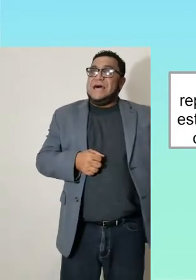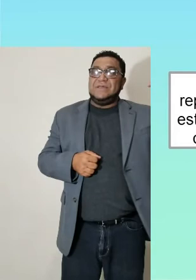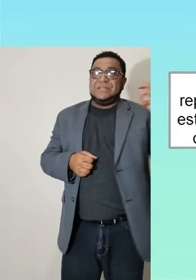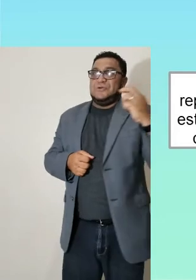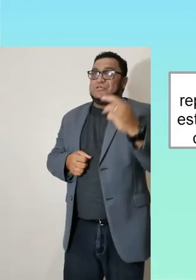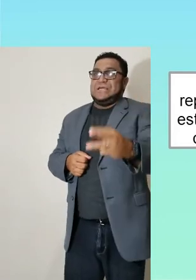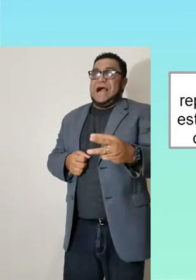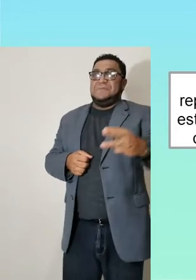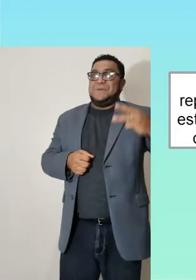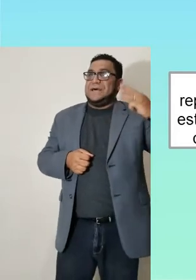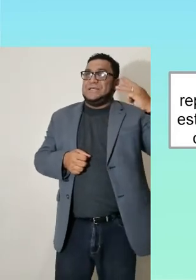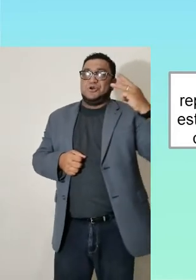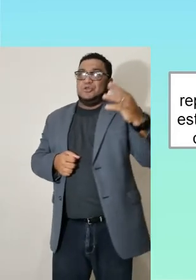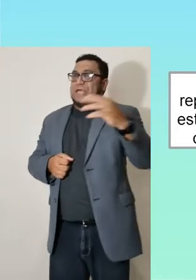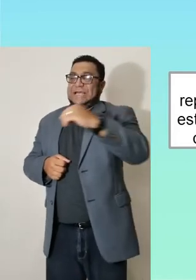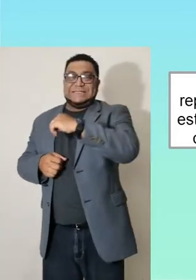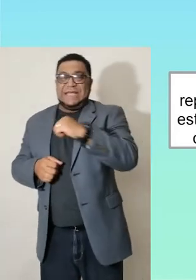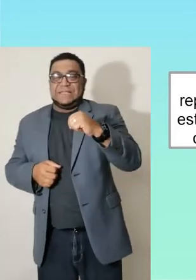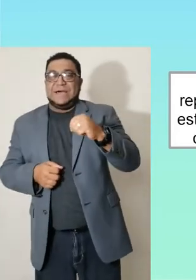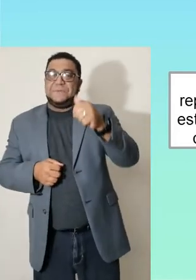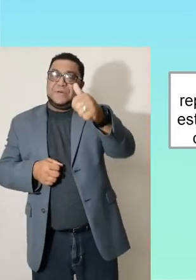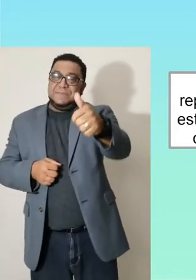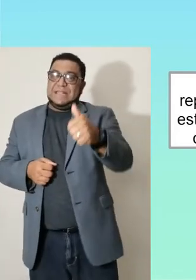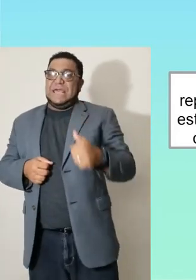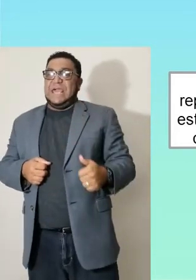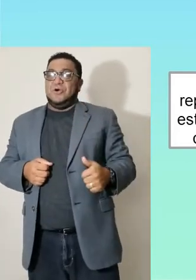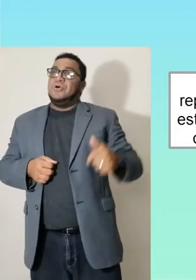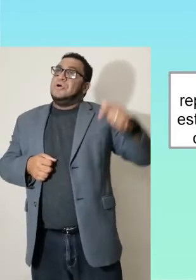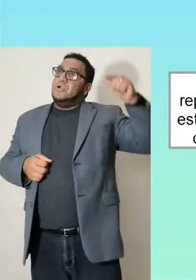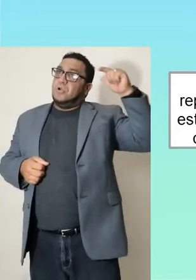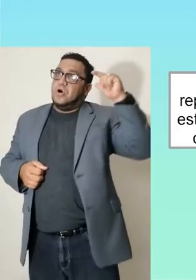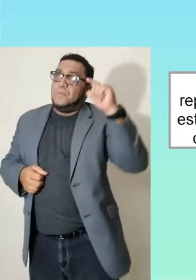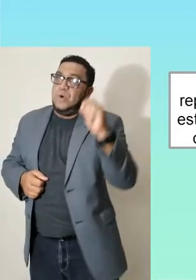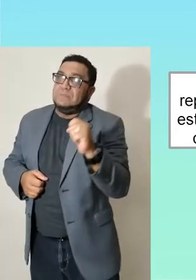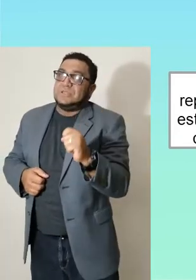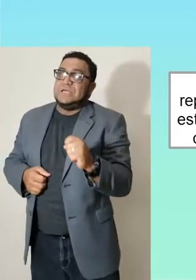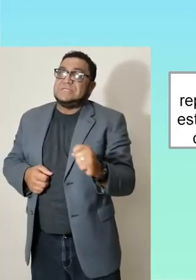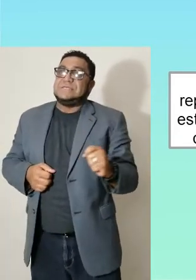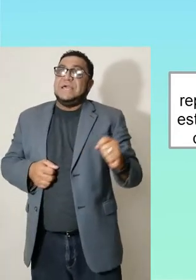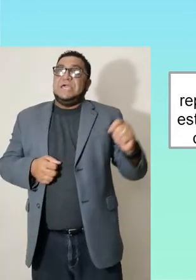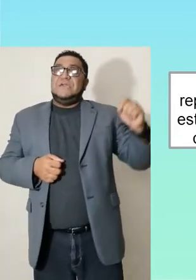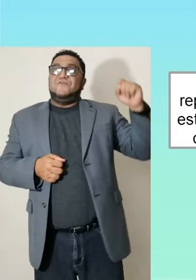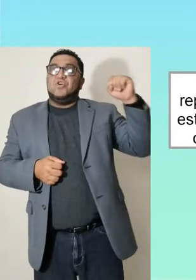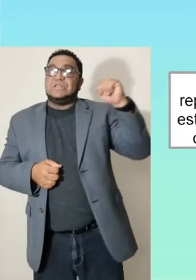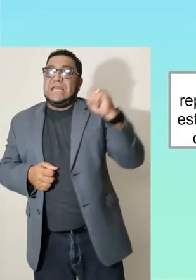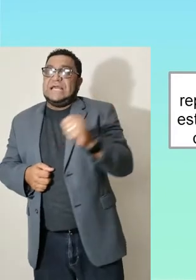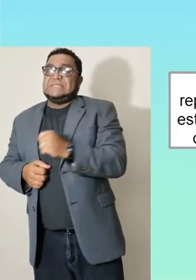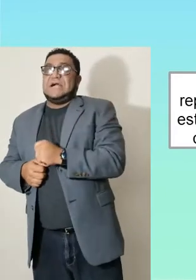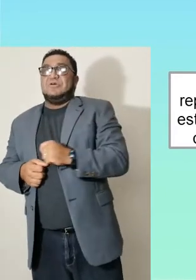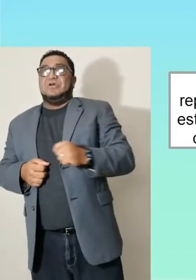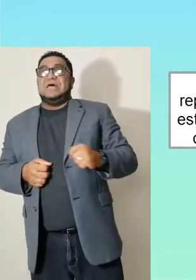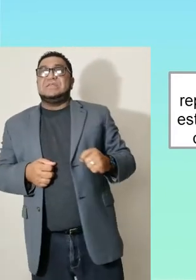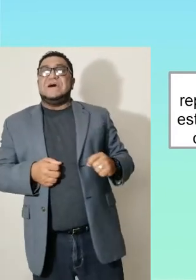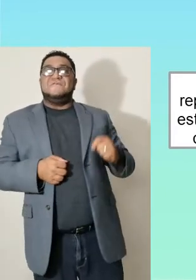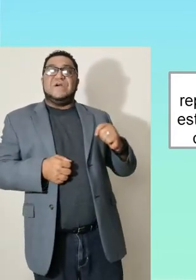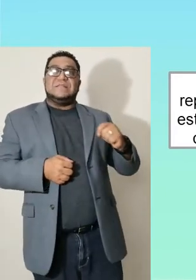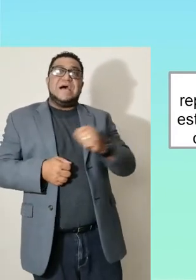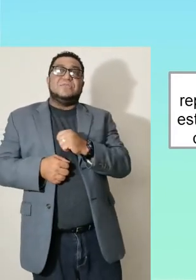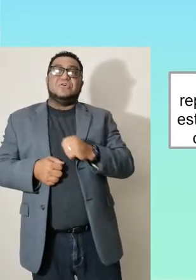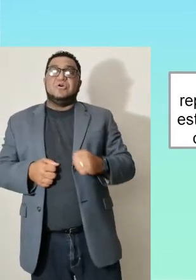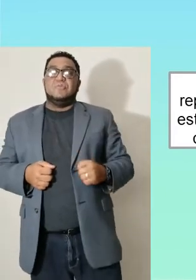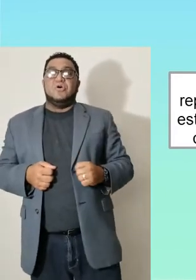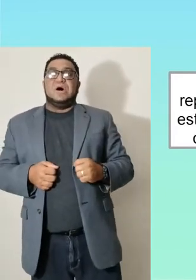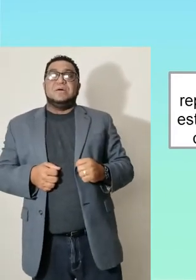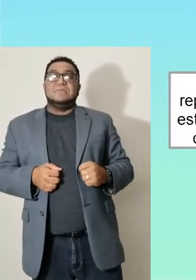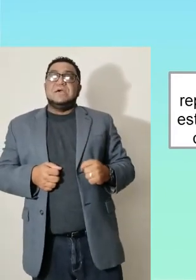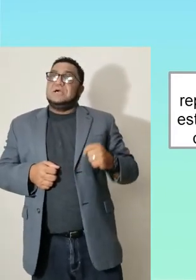la reducida etcétera pero además de ello los puentes y fortalezas como la de san fernando